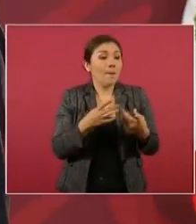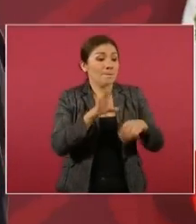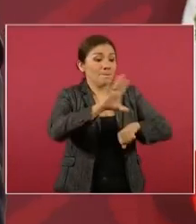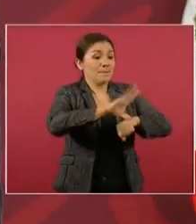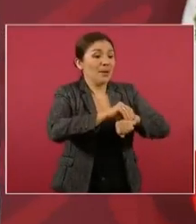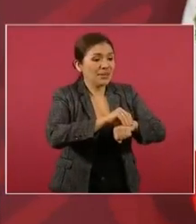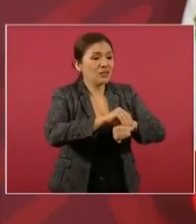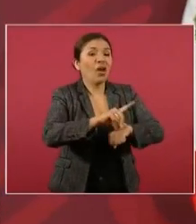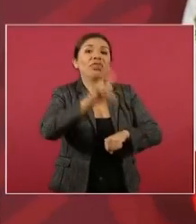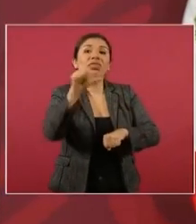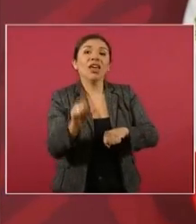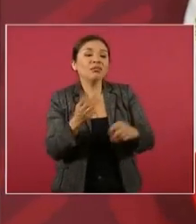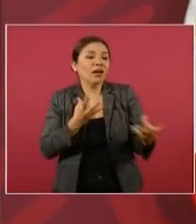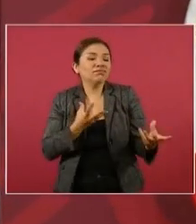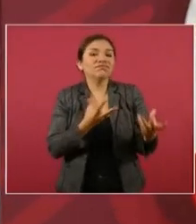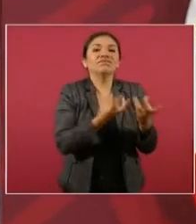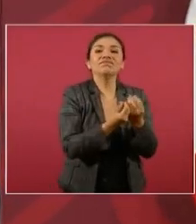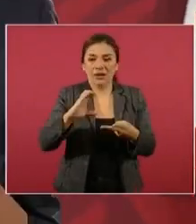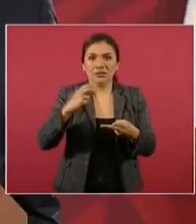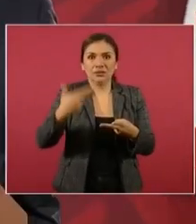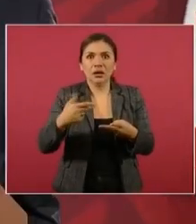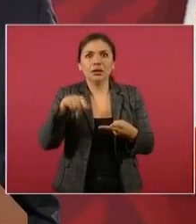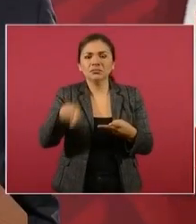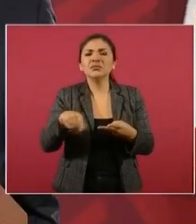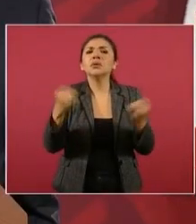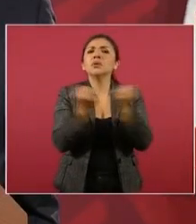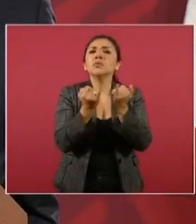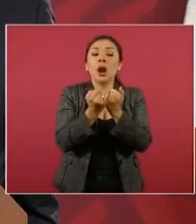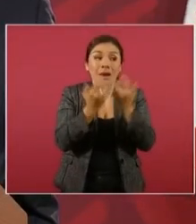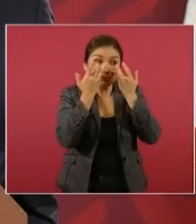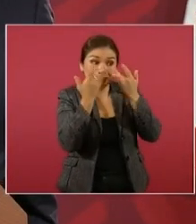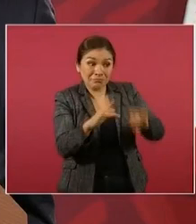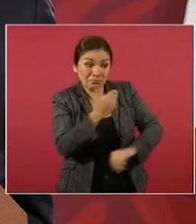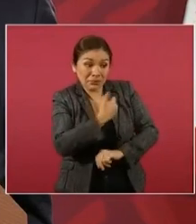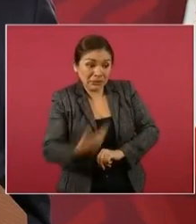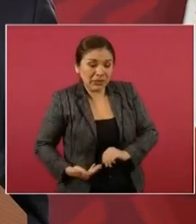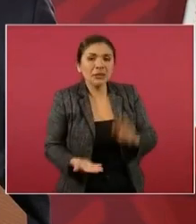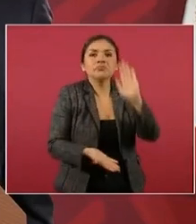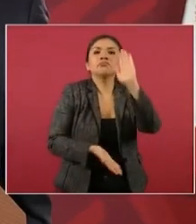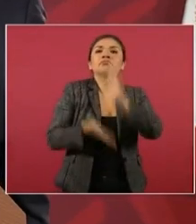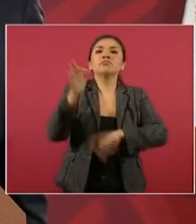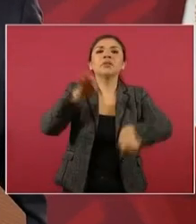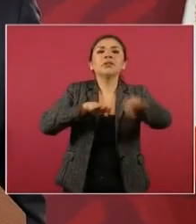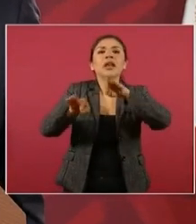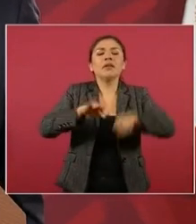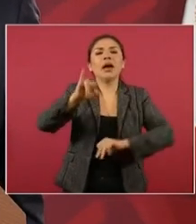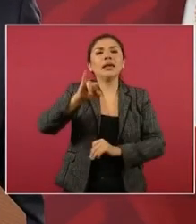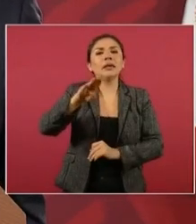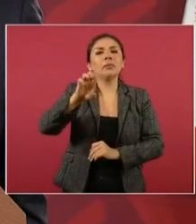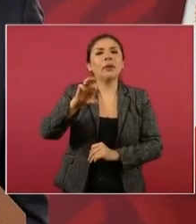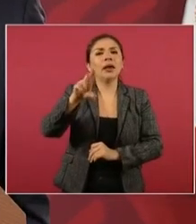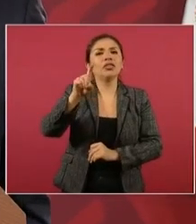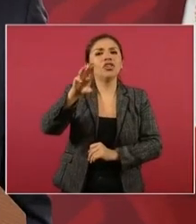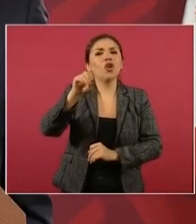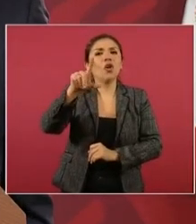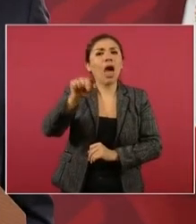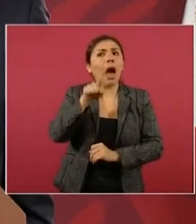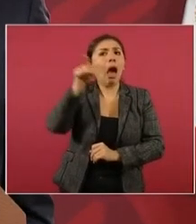general, y obviamente se le permitía tener tres o cuatro o cinco gentes de apoyo, pero